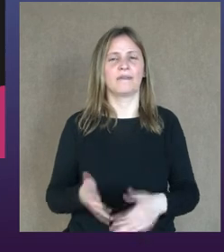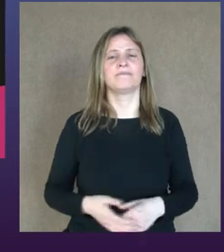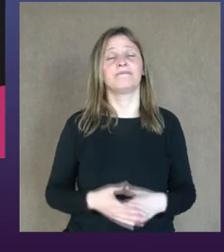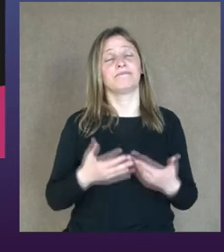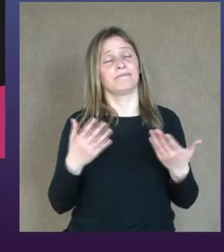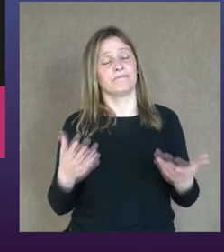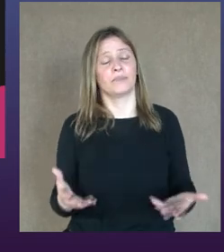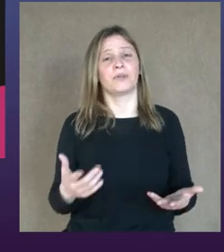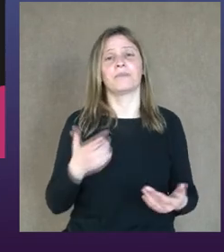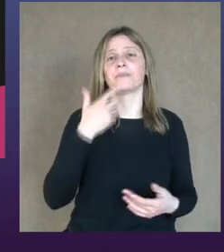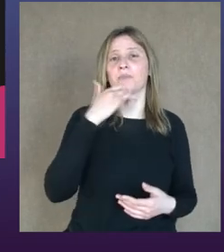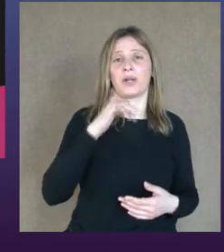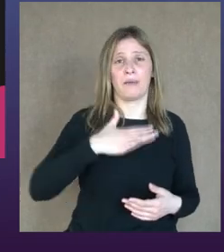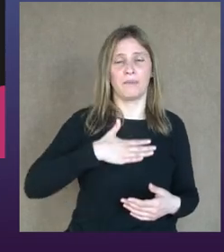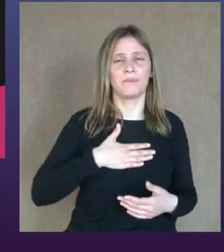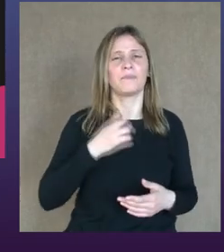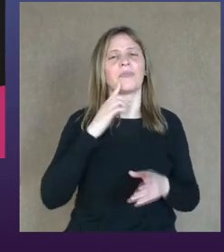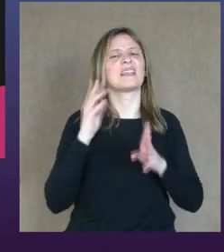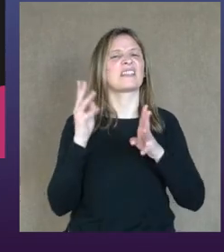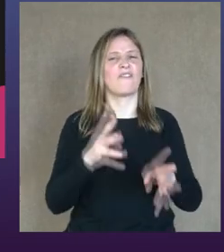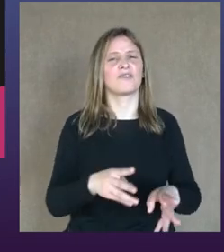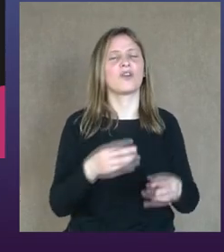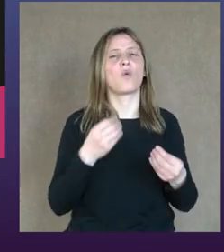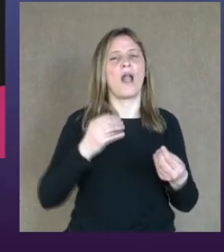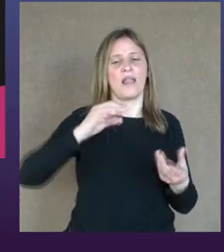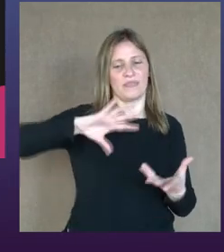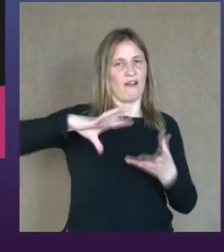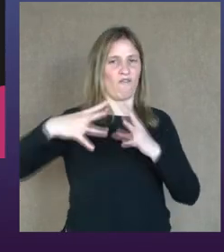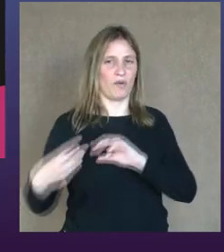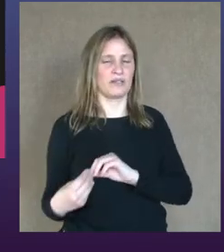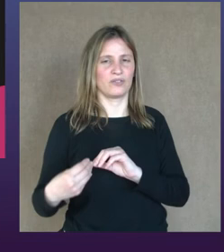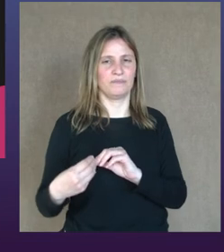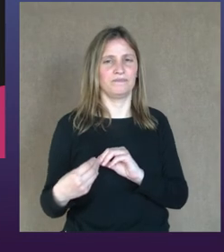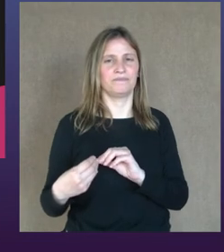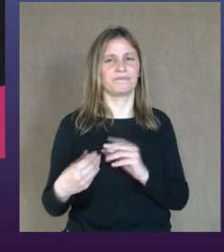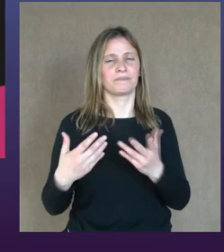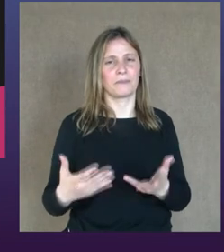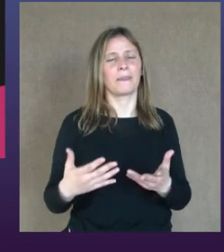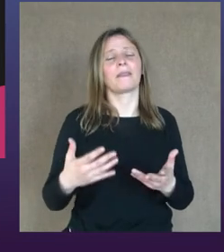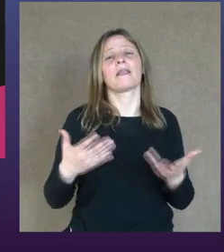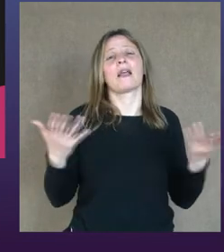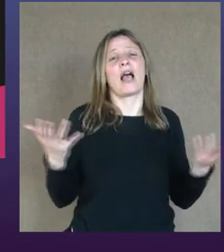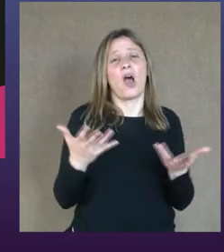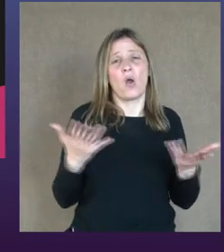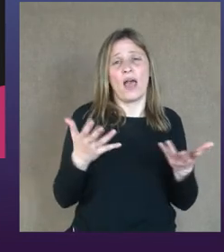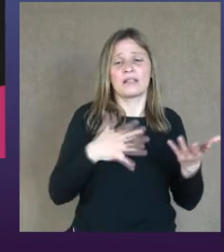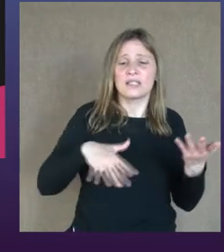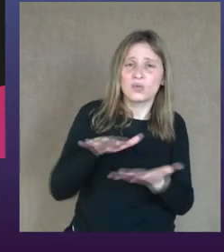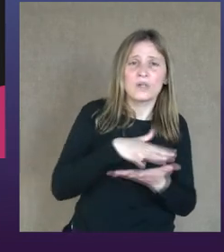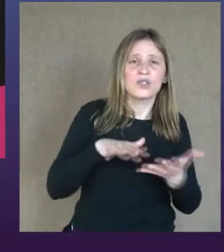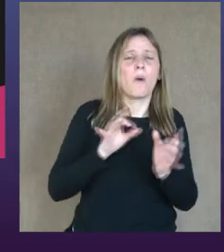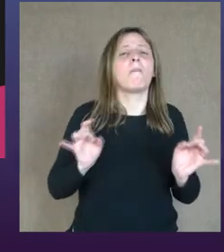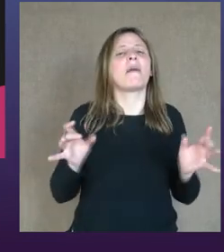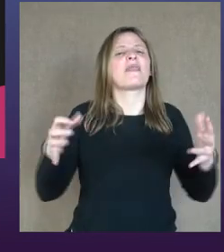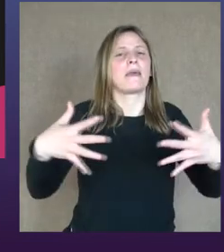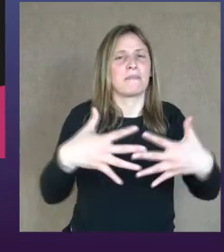Bueno, en mi caso los desafíos son la transformación que uno en este caso de pandemia se plantea. Bueno, ¿y